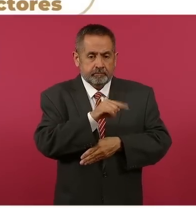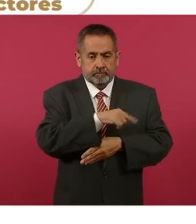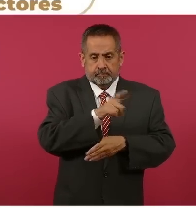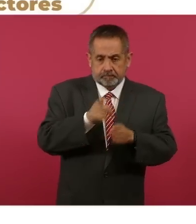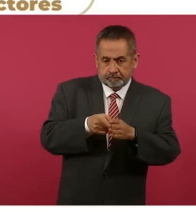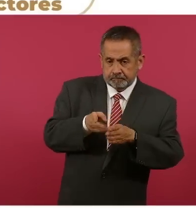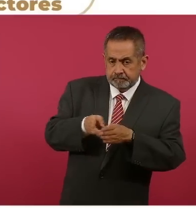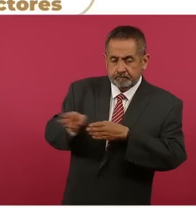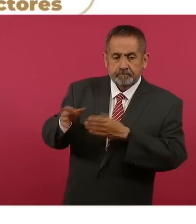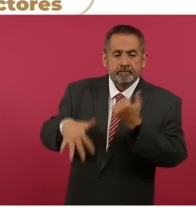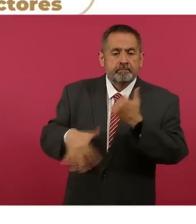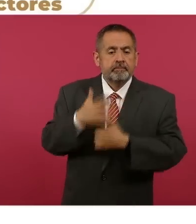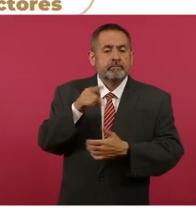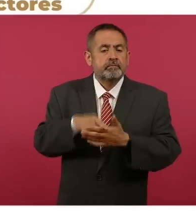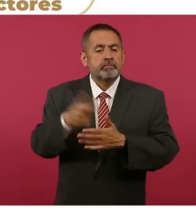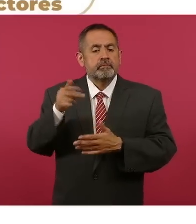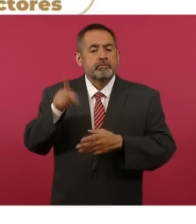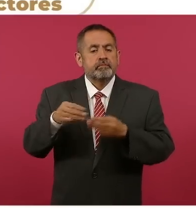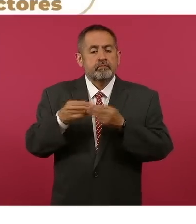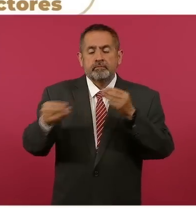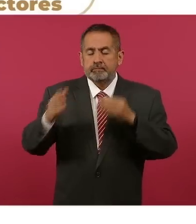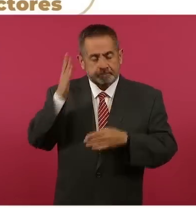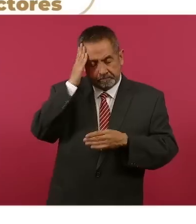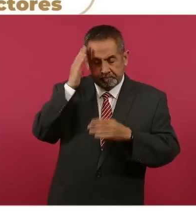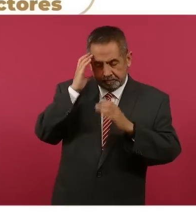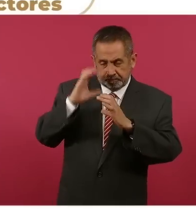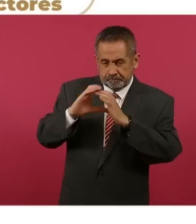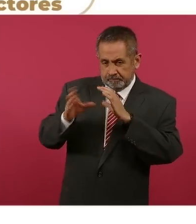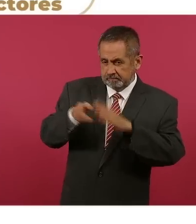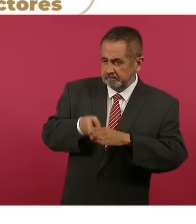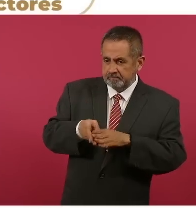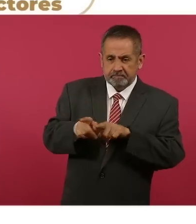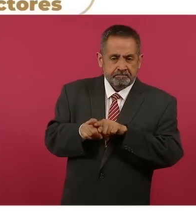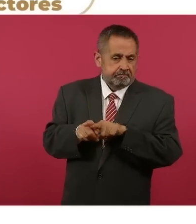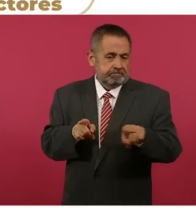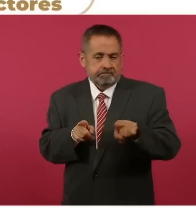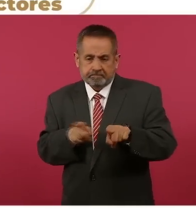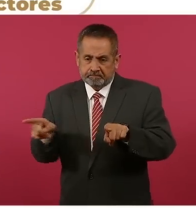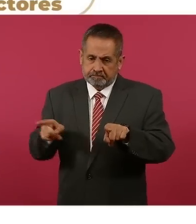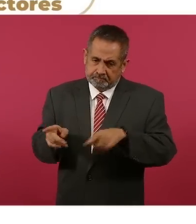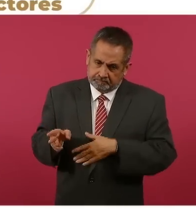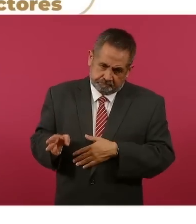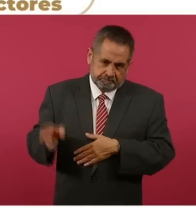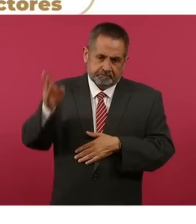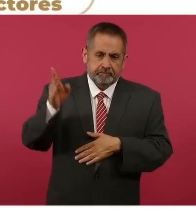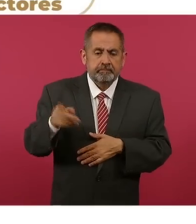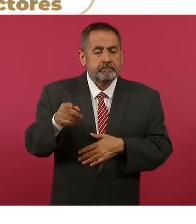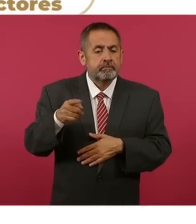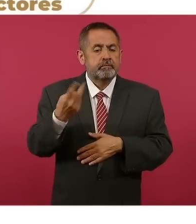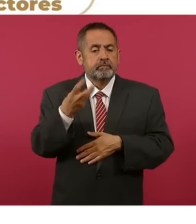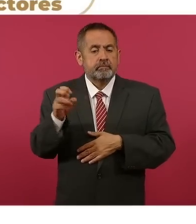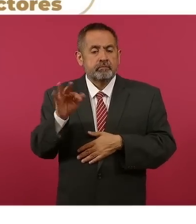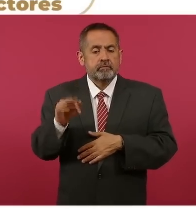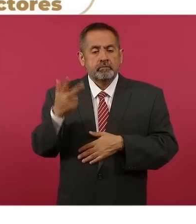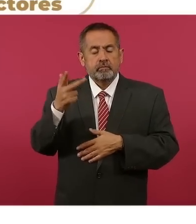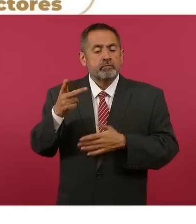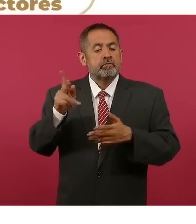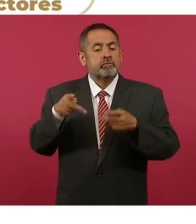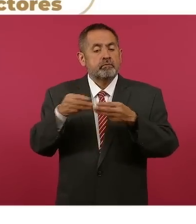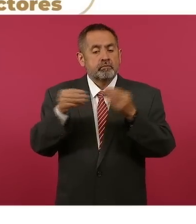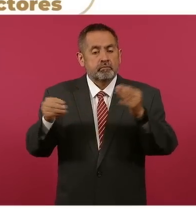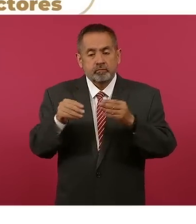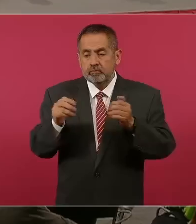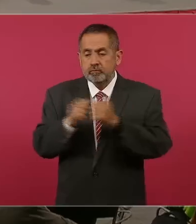forma 15.6 kilómetros de canal principal margen derecha. También se construye 348 kilómetros de